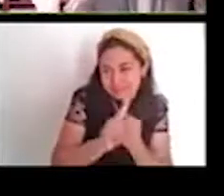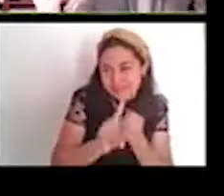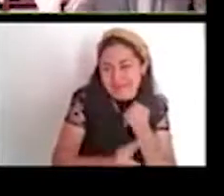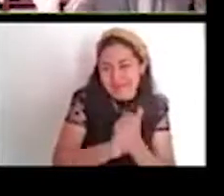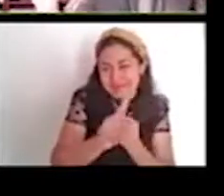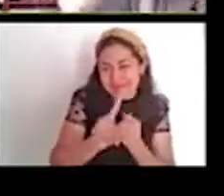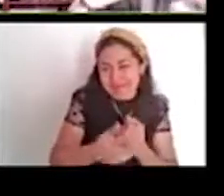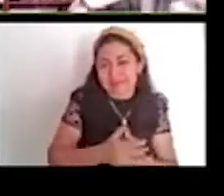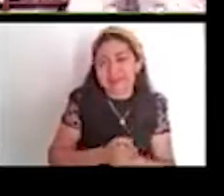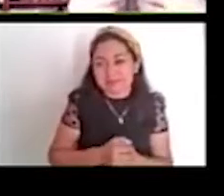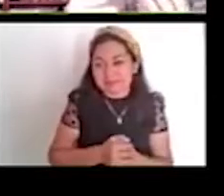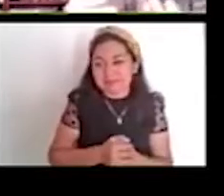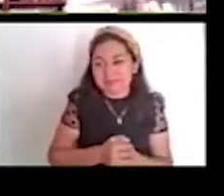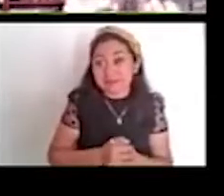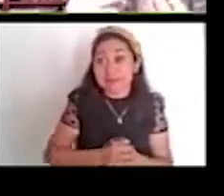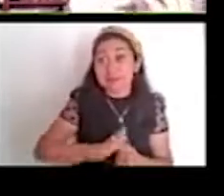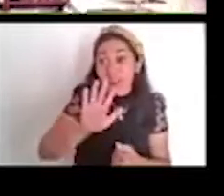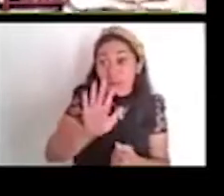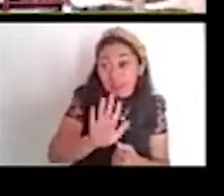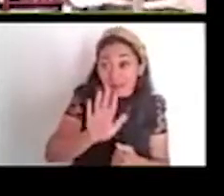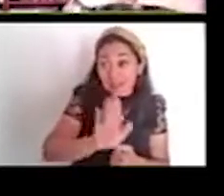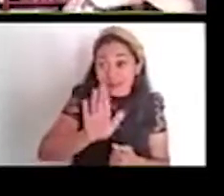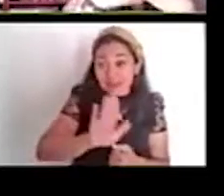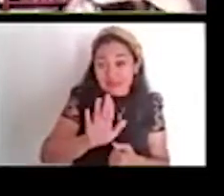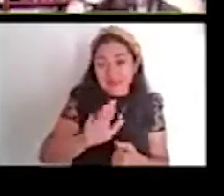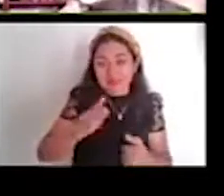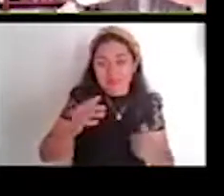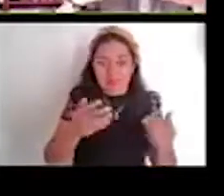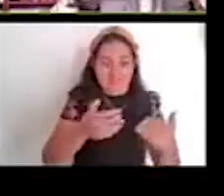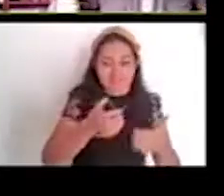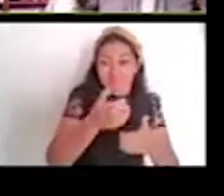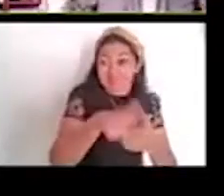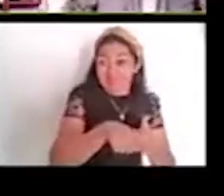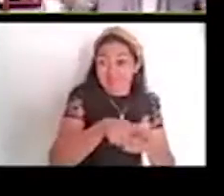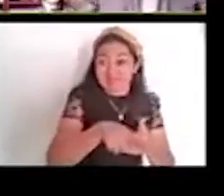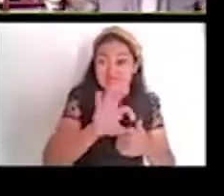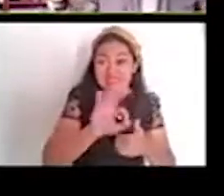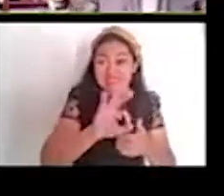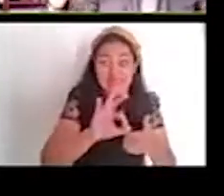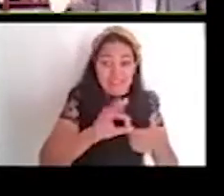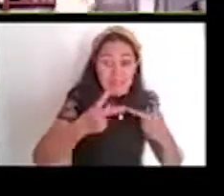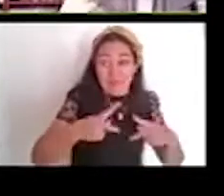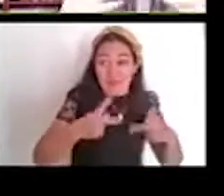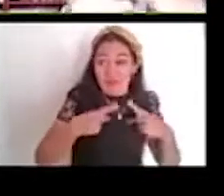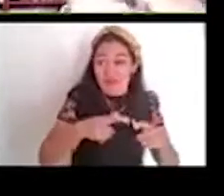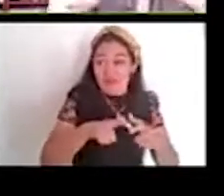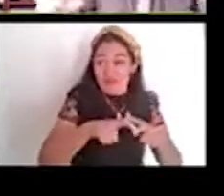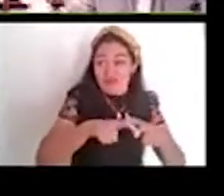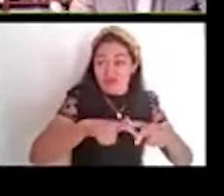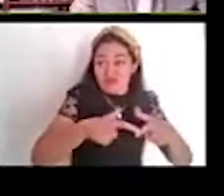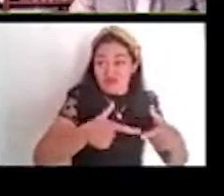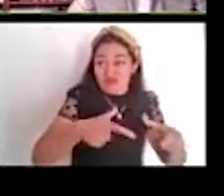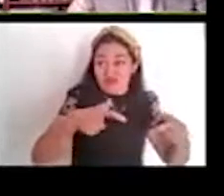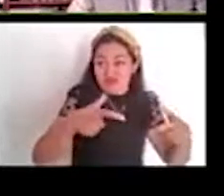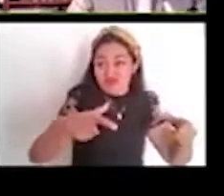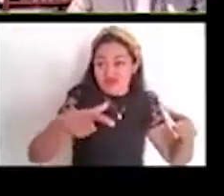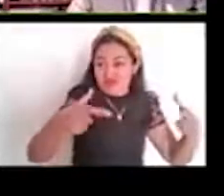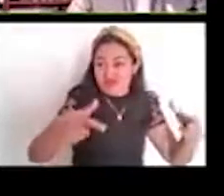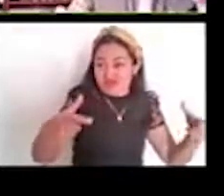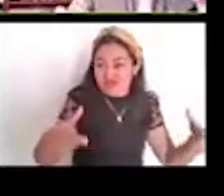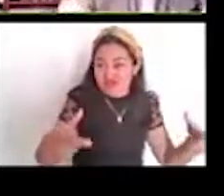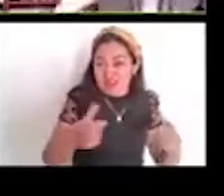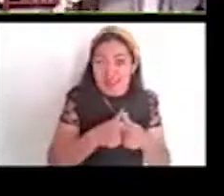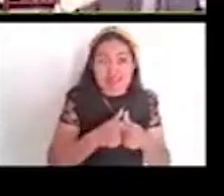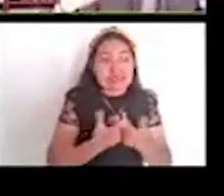mayor competencia hay conflicto. En el contexto de incremento poblacional, ¿no?, sin asentamientos o